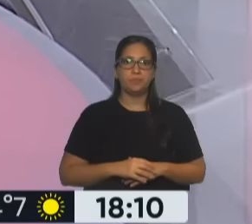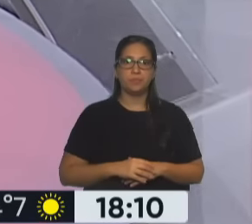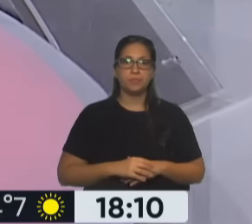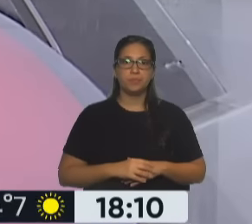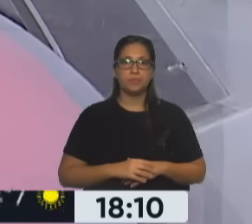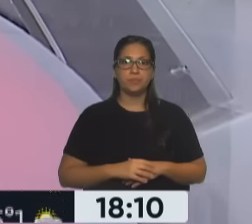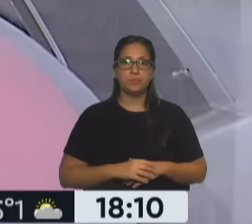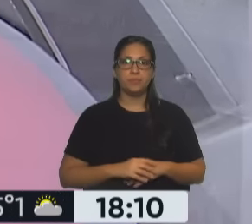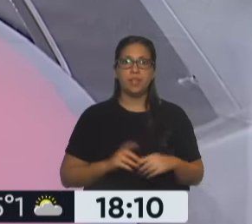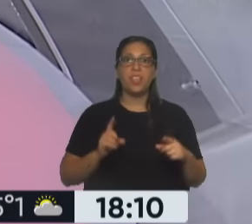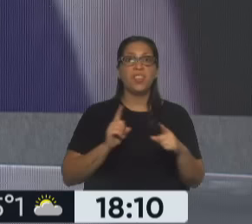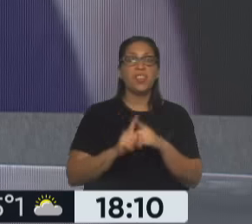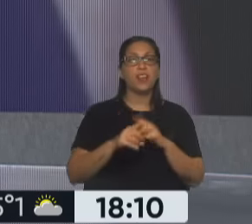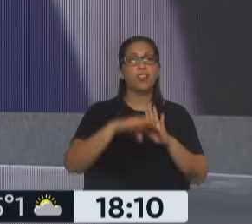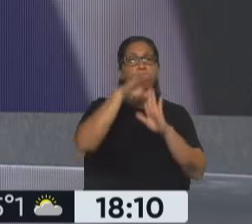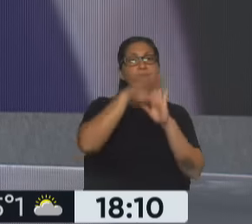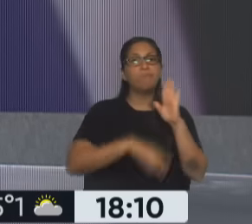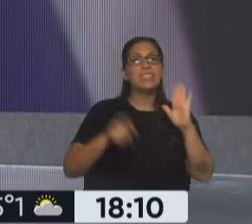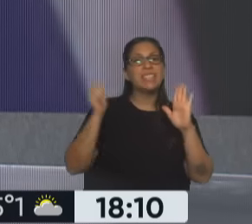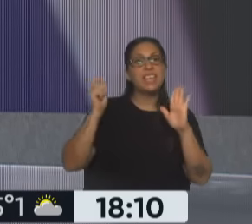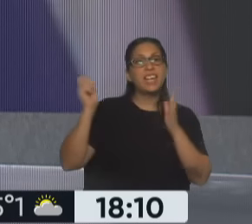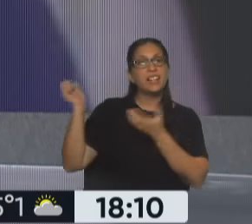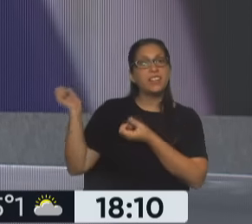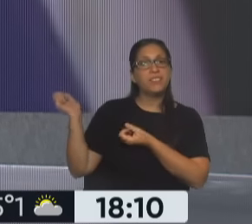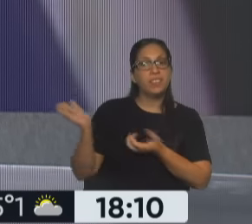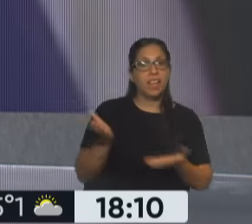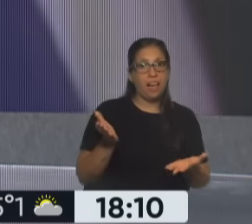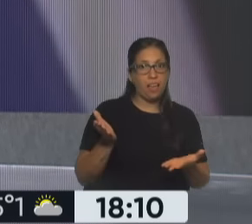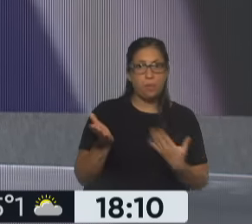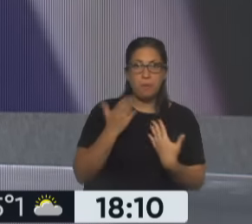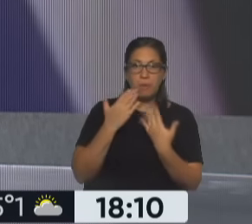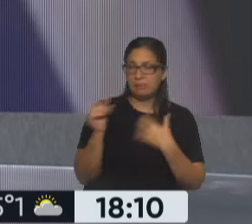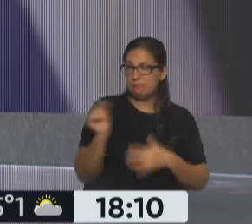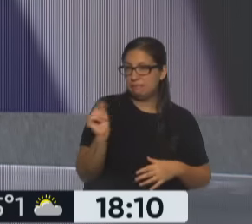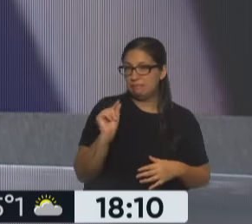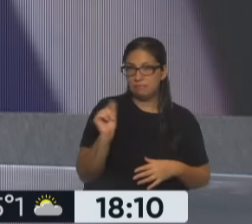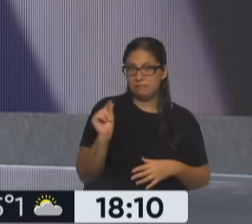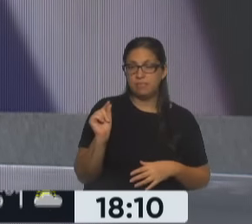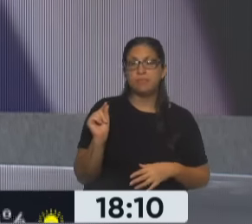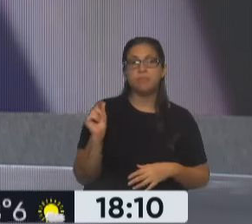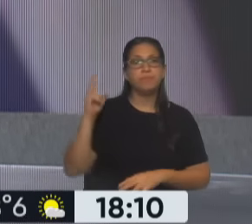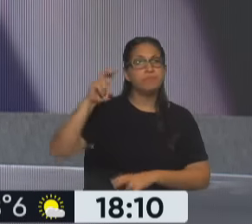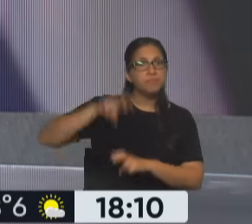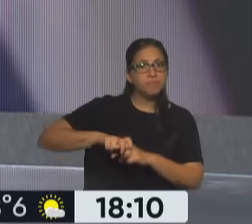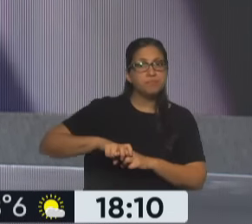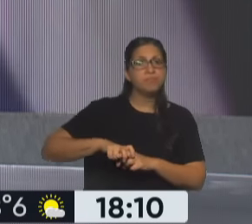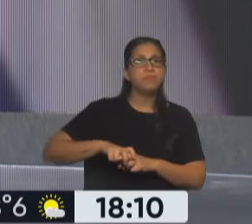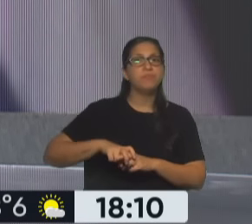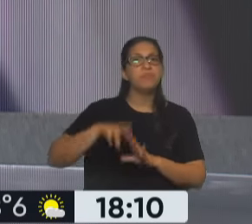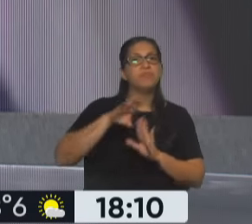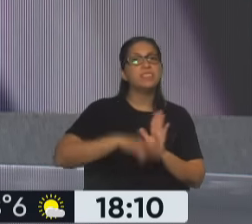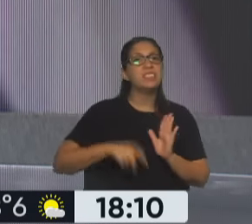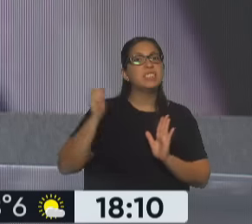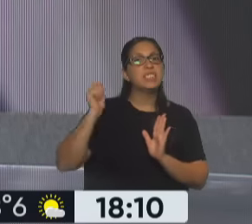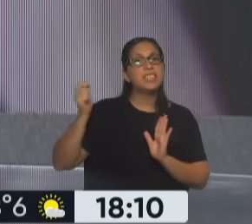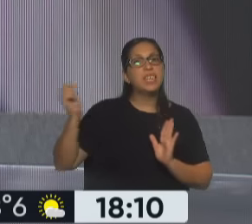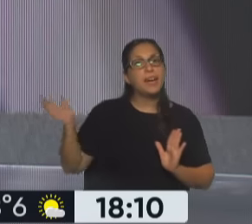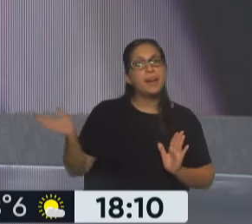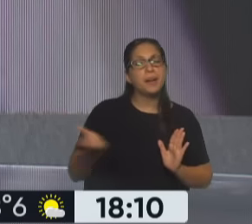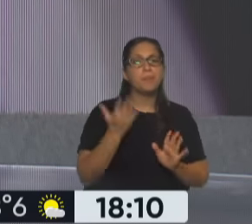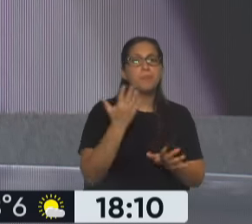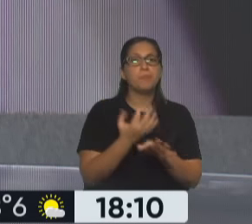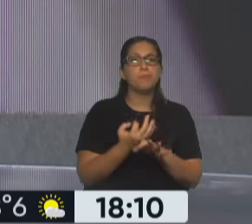Ya mismo compartimos la ficha de nuestro invitado, estaremos hablando con él en menos de un minuto. A ver, esta es la ficha del